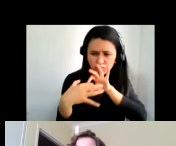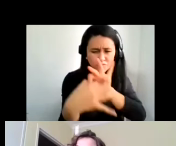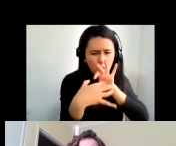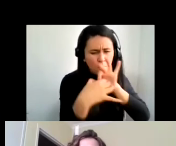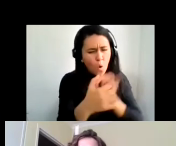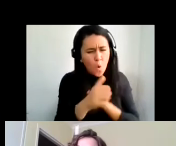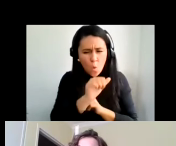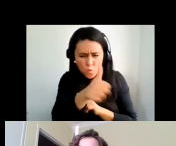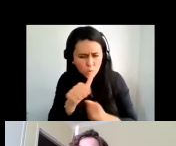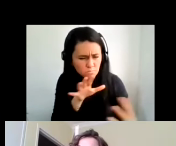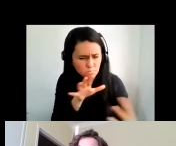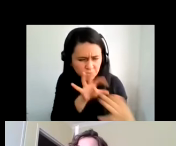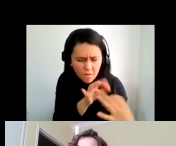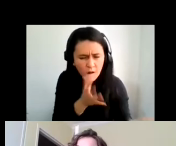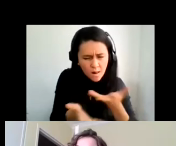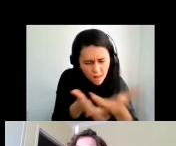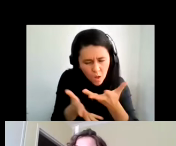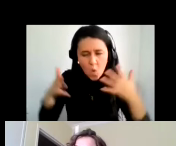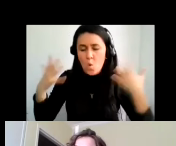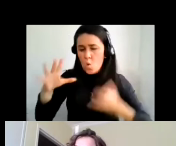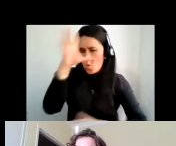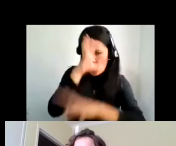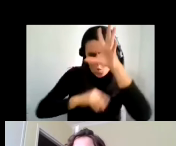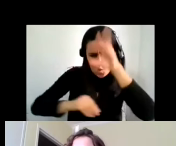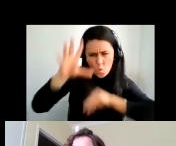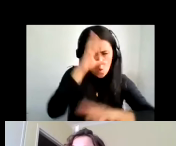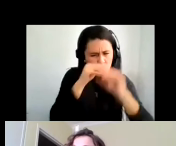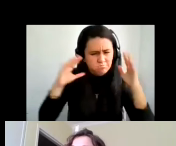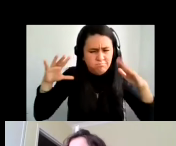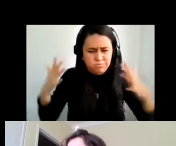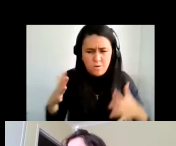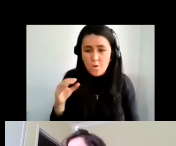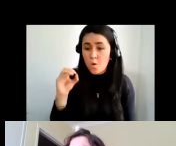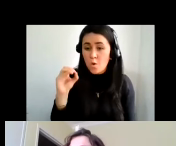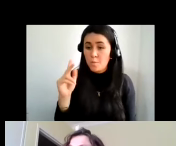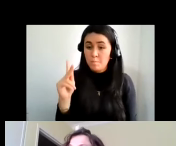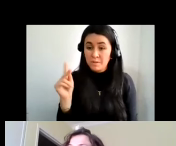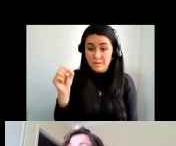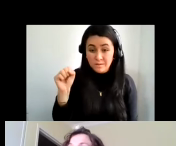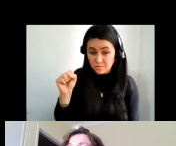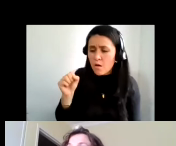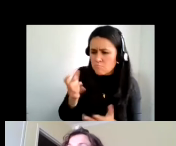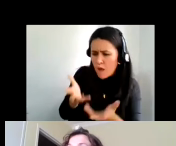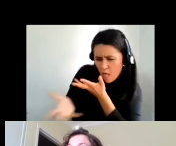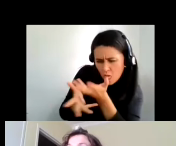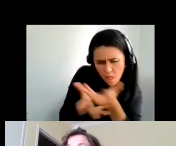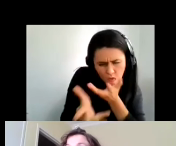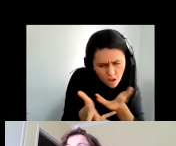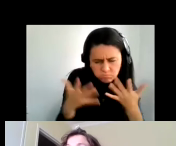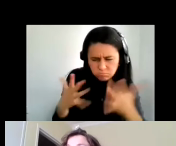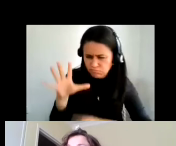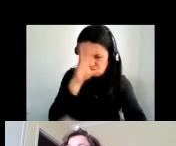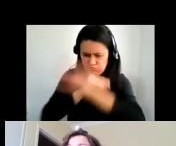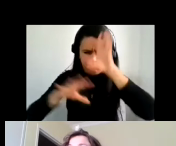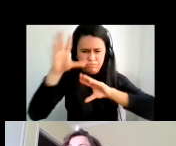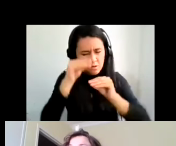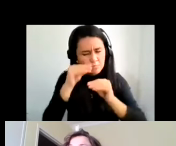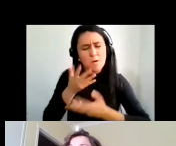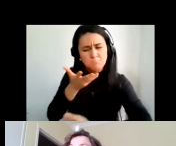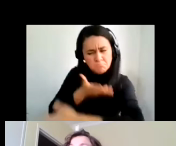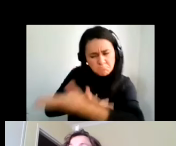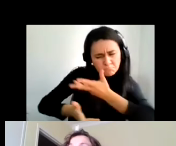underway inspirados y and hemos hope aprendido mucho del to trabajo realizado en la OPS exchanged on various occasions y hemos with tenido colleagues there to intercambios learn from what you frecuentes all